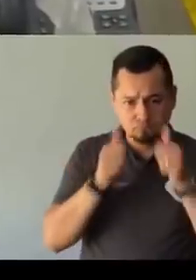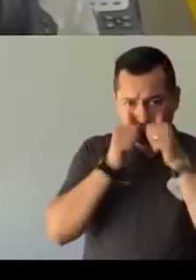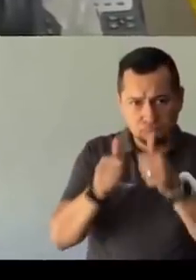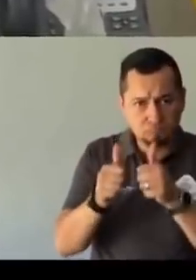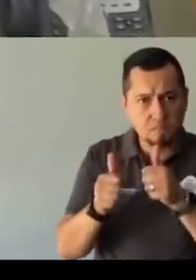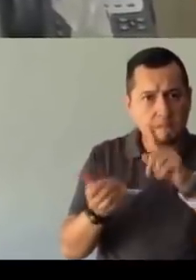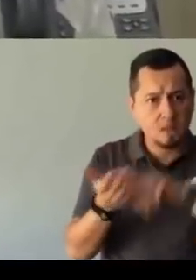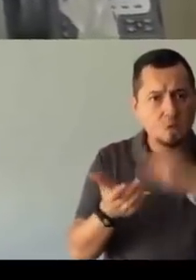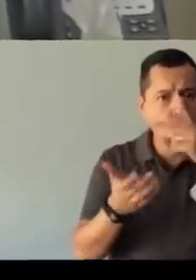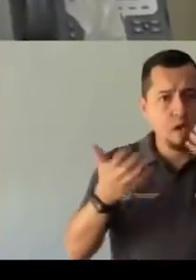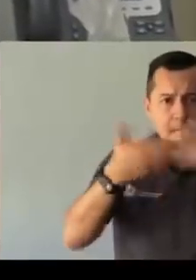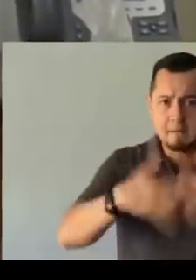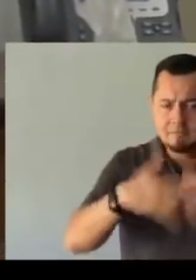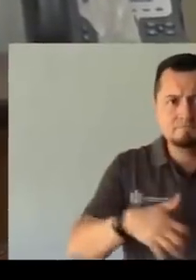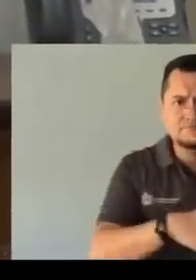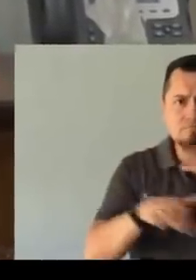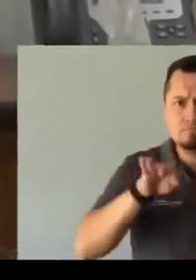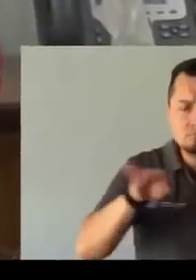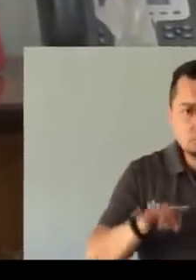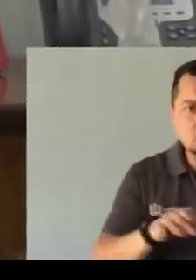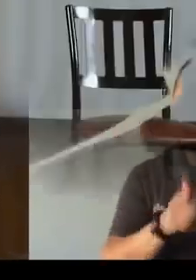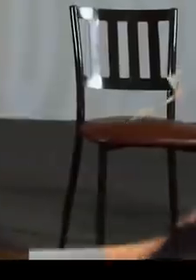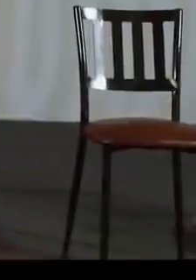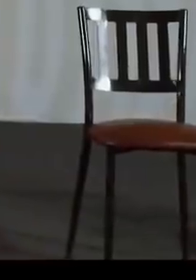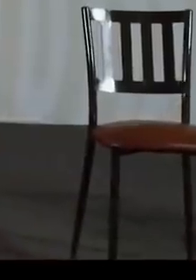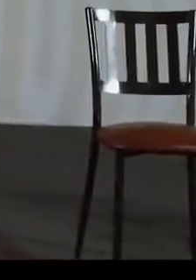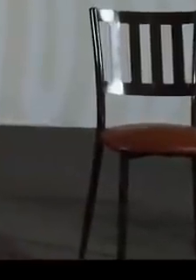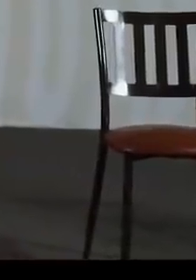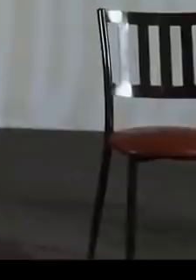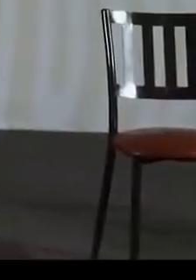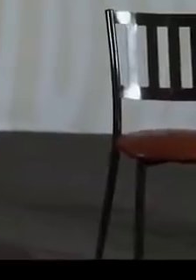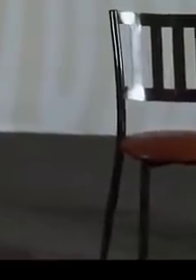plan de recuperación y desconozco al presidente de México.